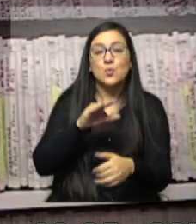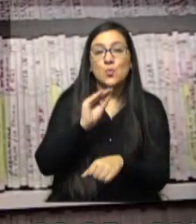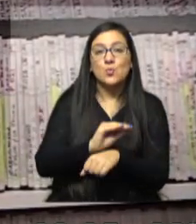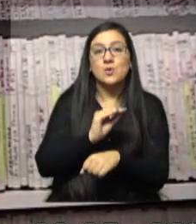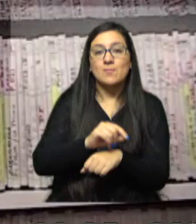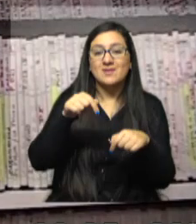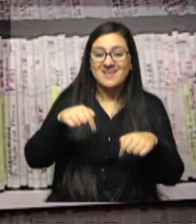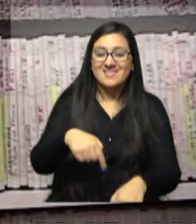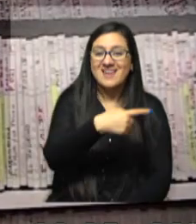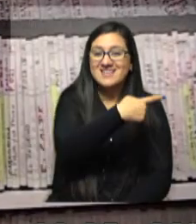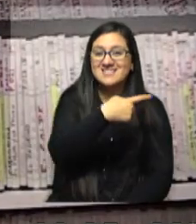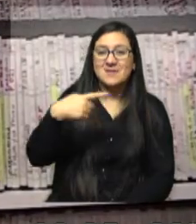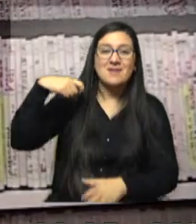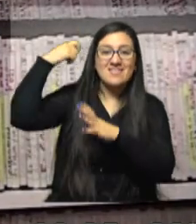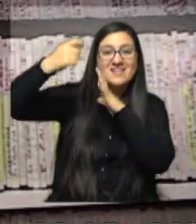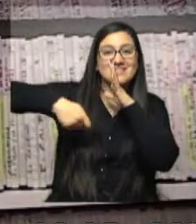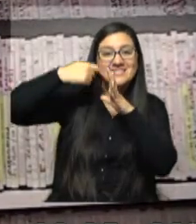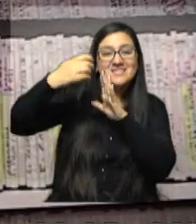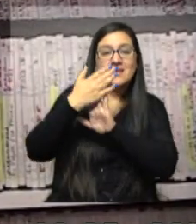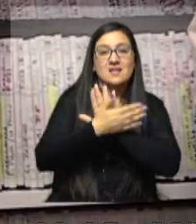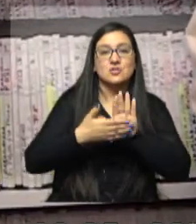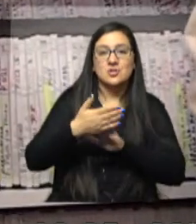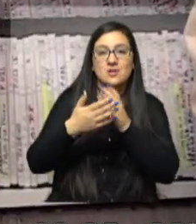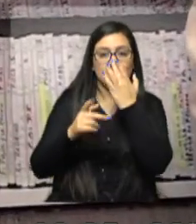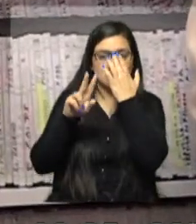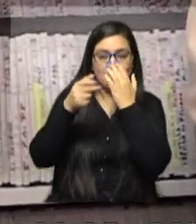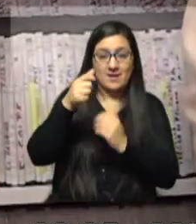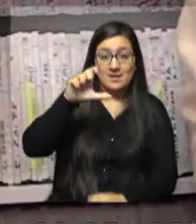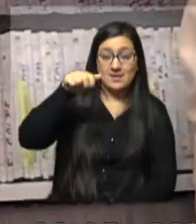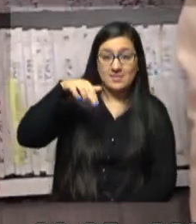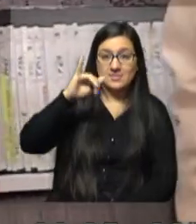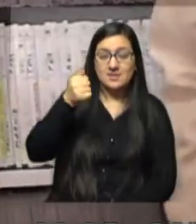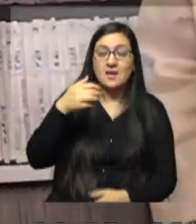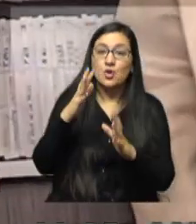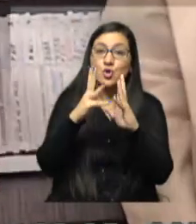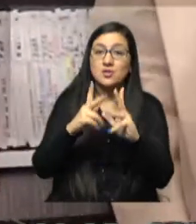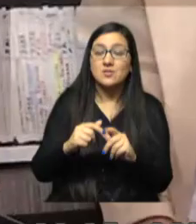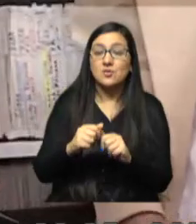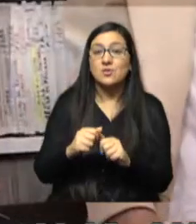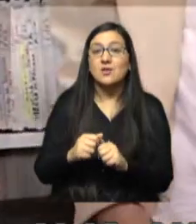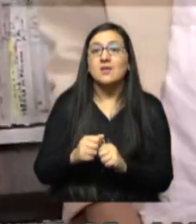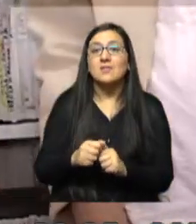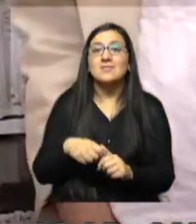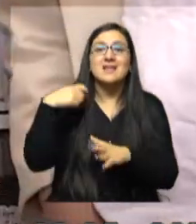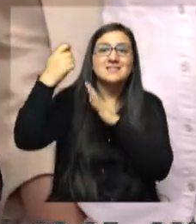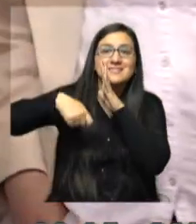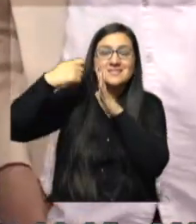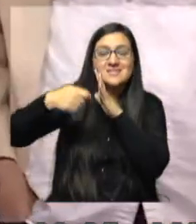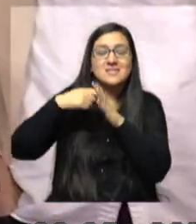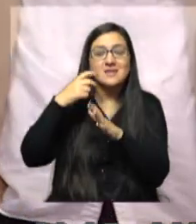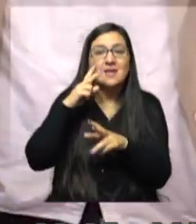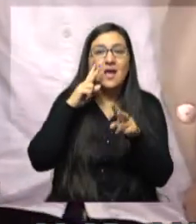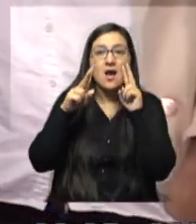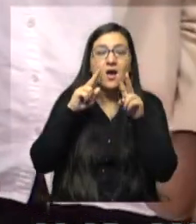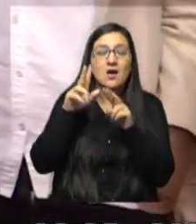la Semana del Cine Nacional y para hablar de este tema estamos con Valentina Preo, coordinadora interina del Instituto Nacional del Cine y del Audiovisual del Uruguay,